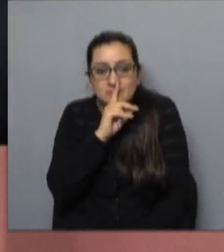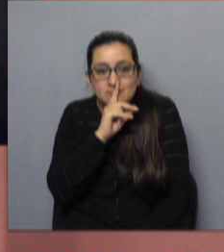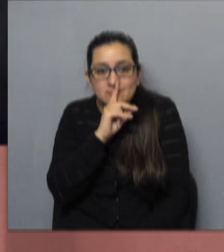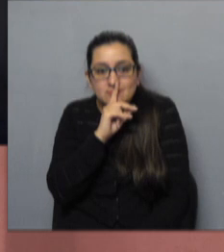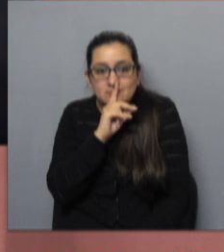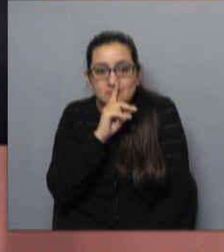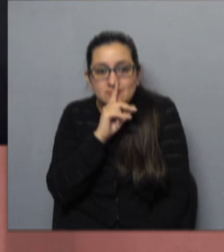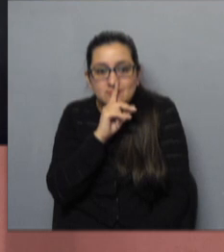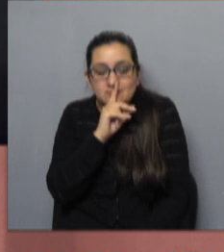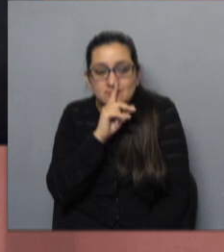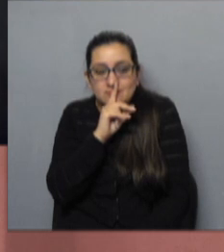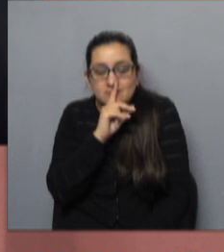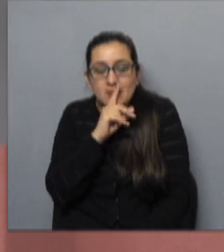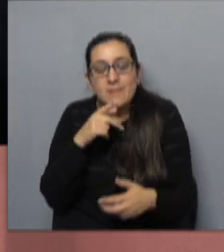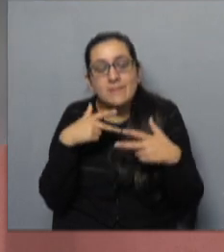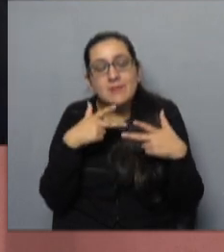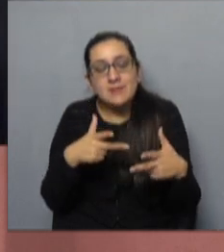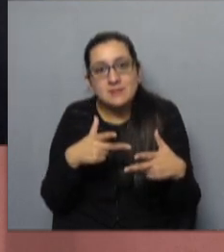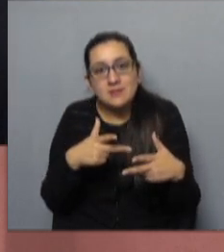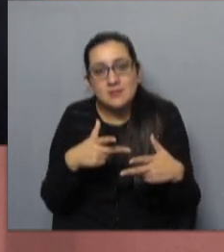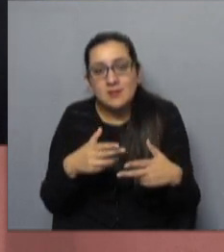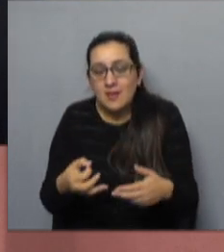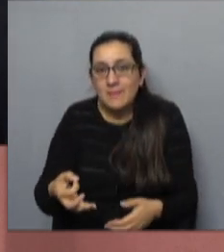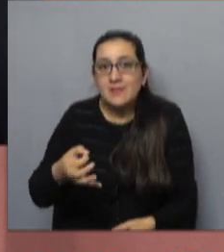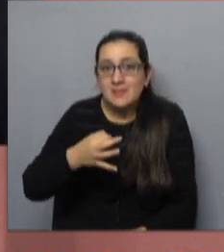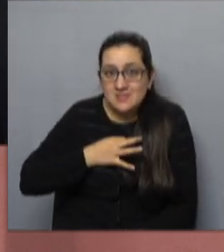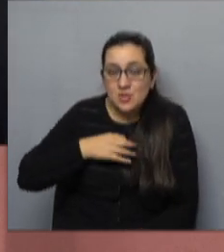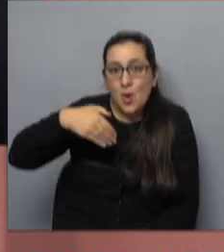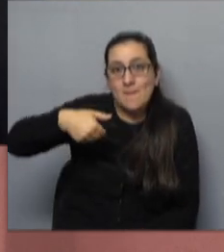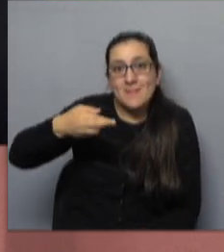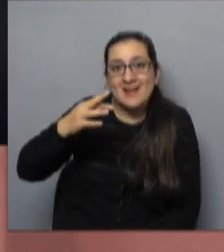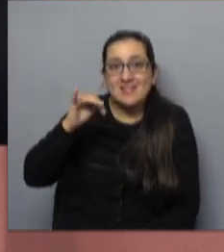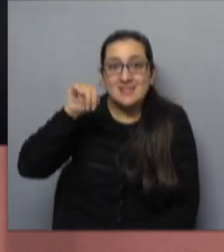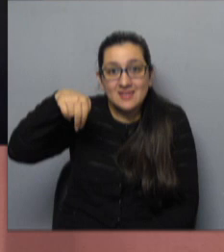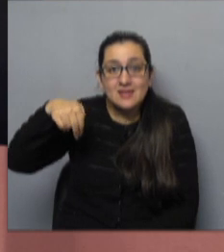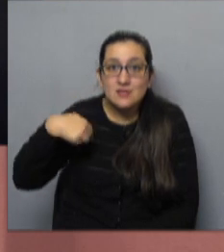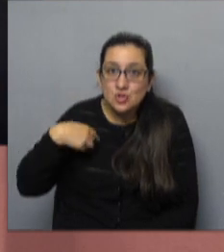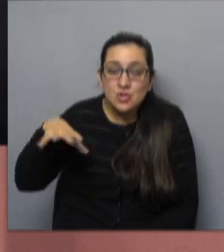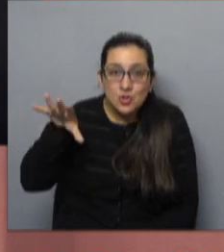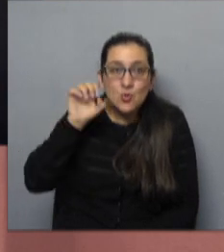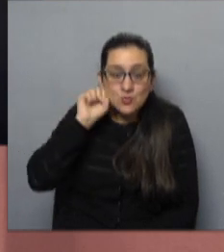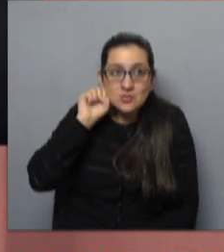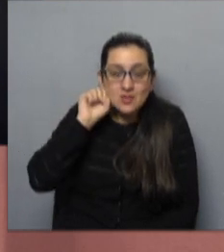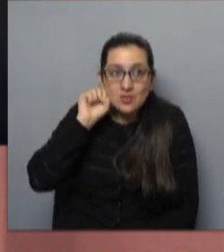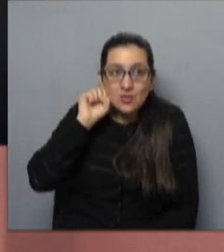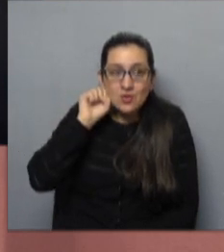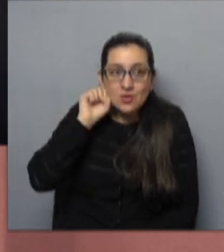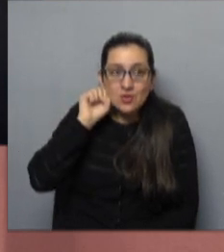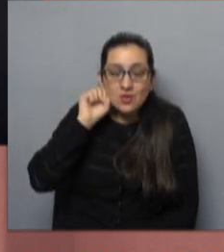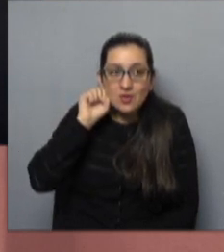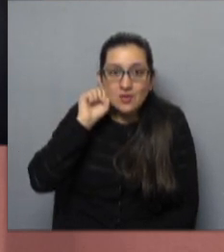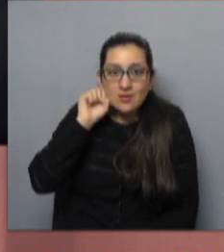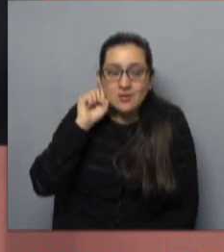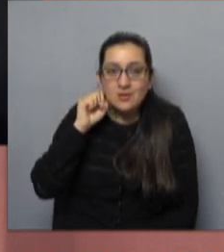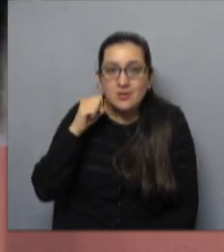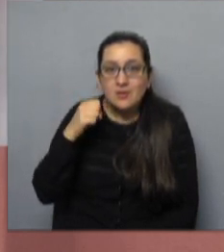absoluto. Y me dice, ¿me estás diciendo Martín? Y yo te estoy escuchando. Y acá,